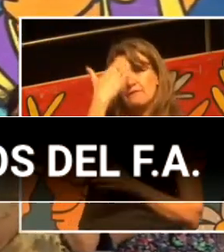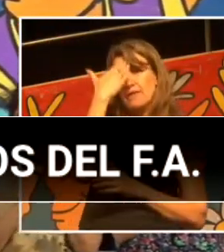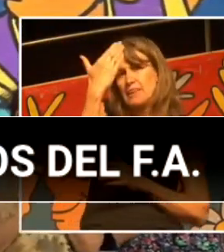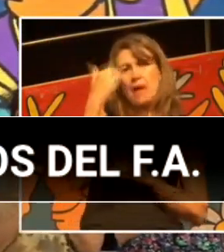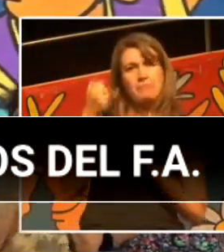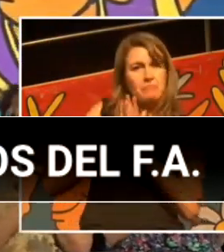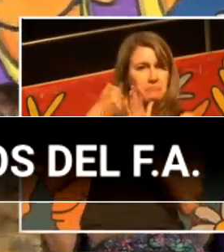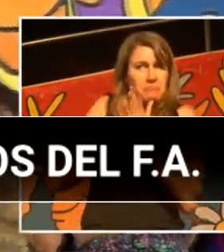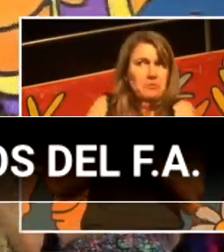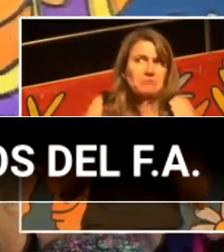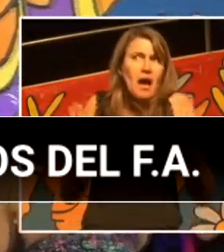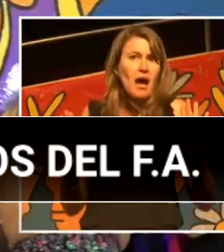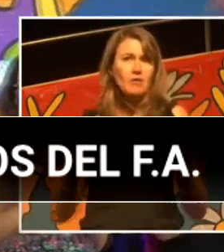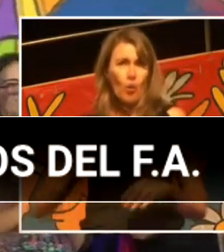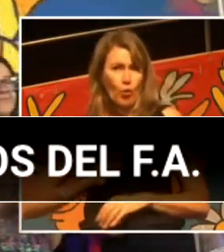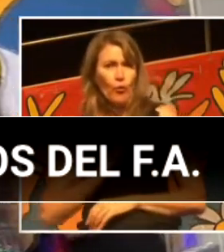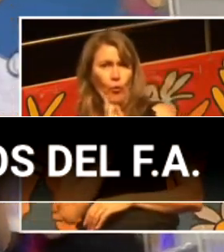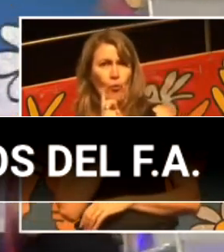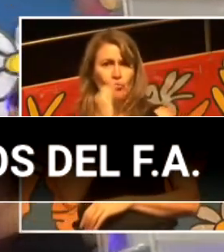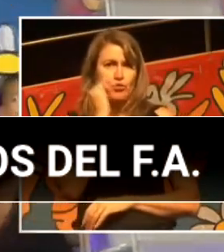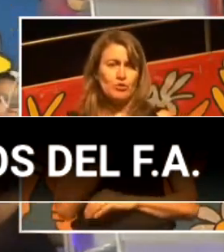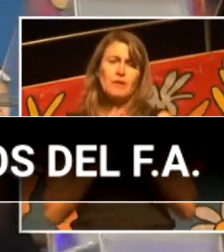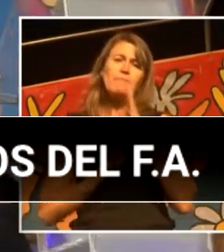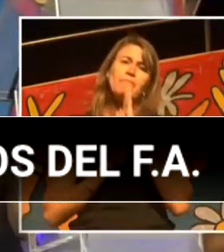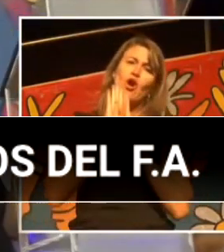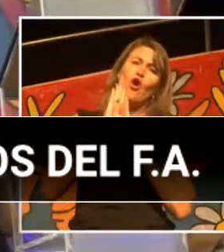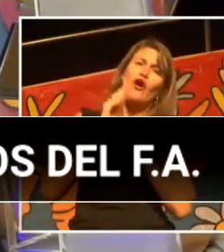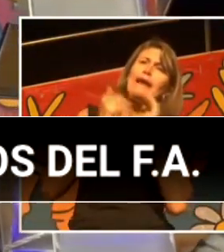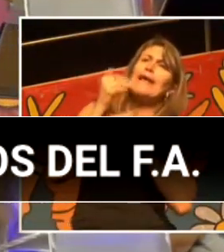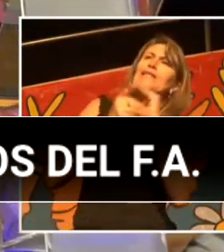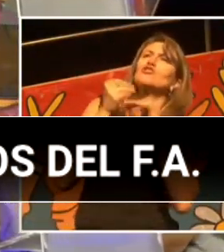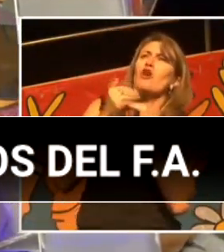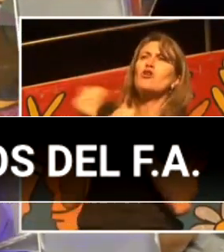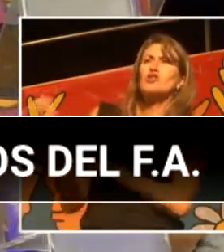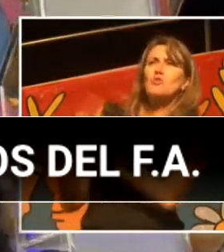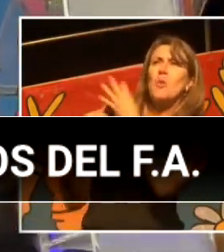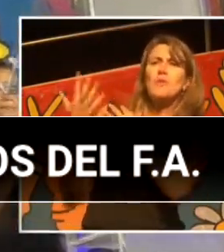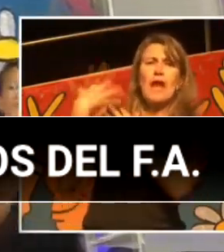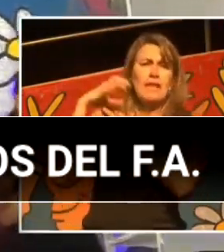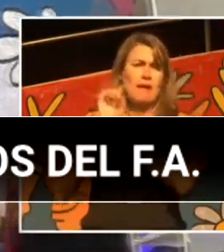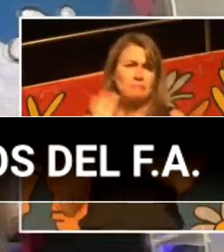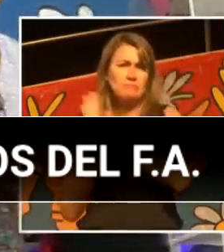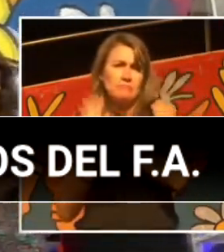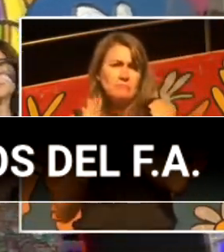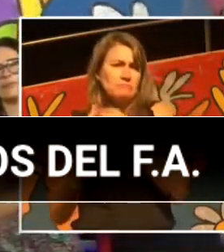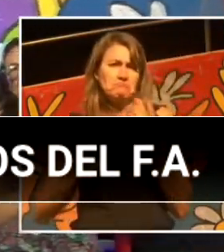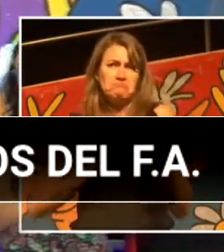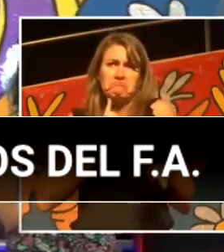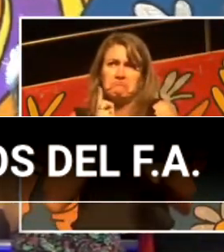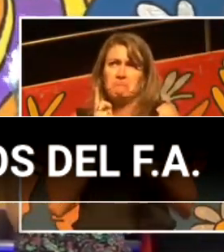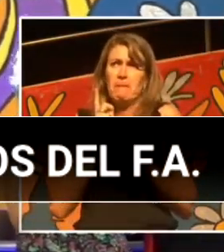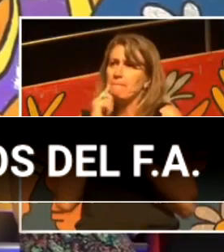izquierda somos militantes progresistas nadie acá más que nadie